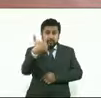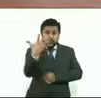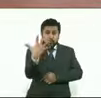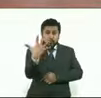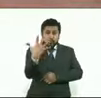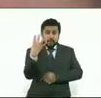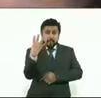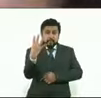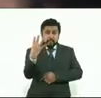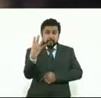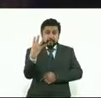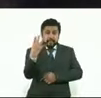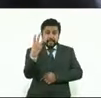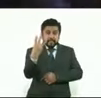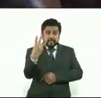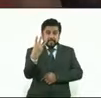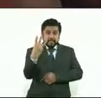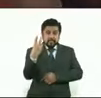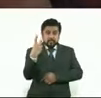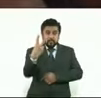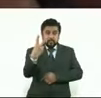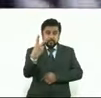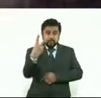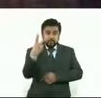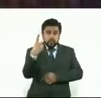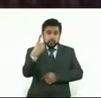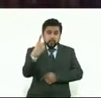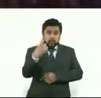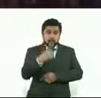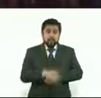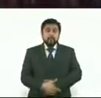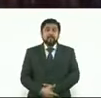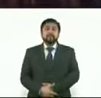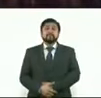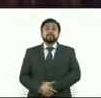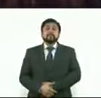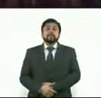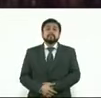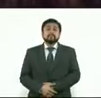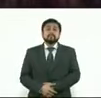5, 4, 3, 2, 1.